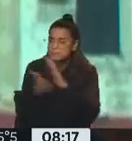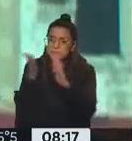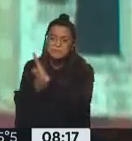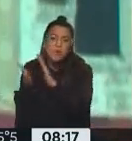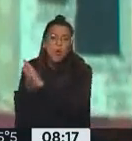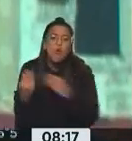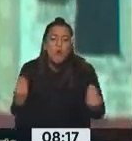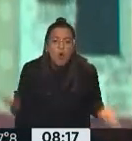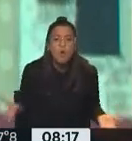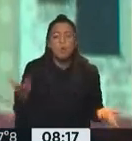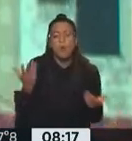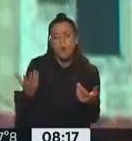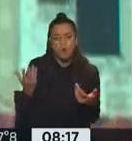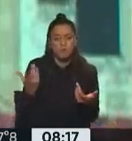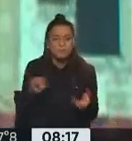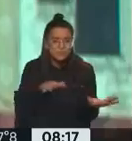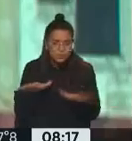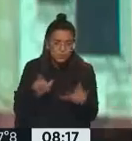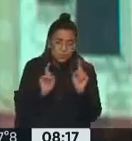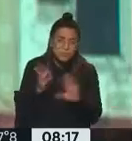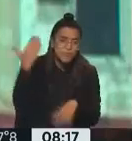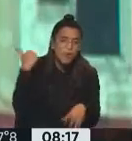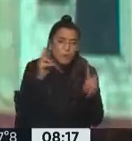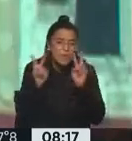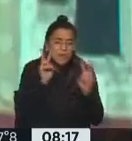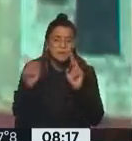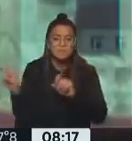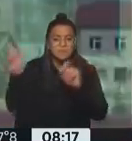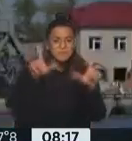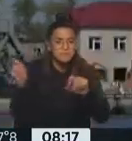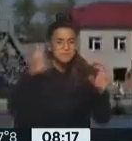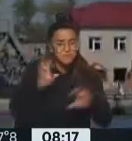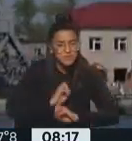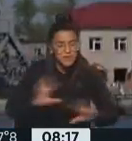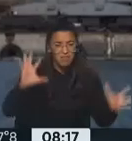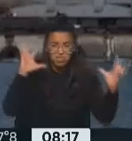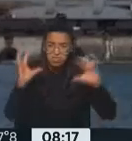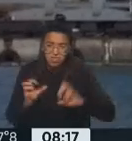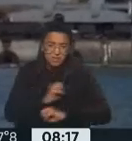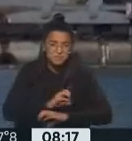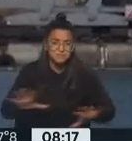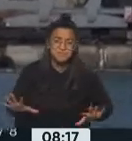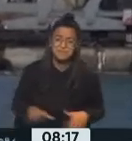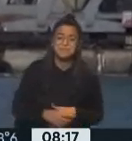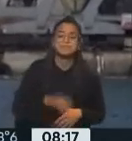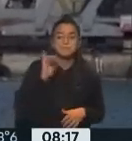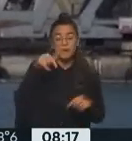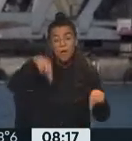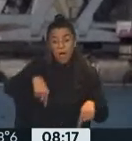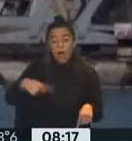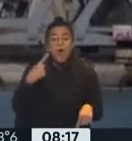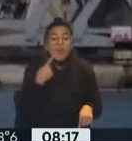de esta masacre de esta situación qué tal como nos acompañan las imágenes realmente es muy devastadora bueno se está hablando en este